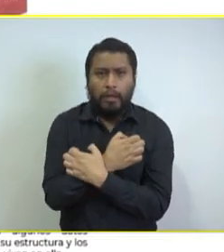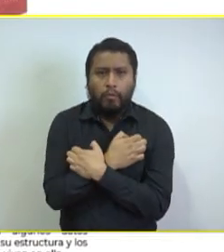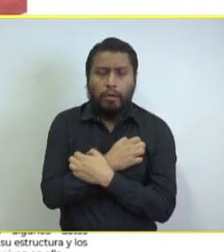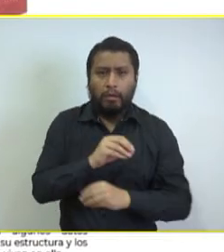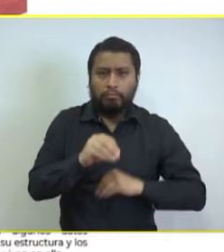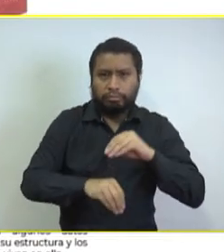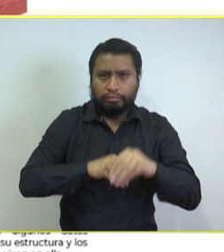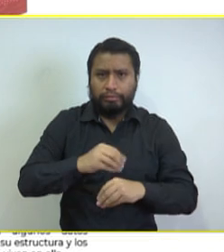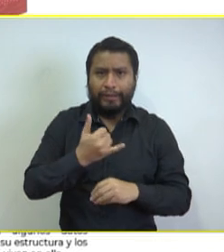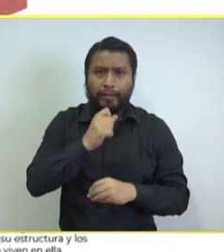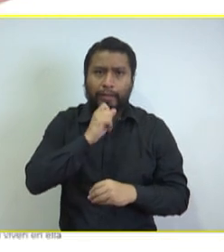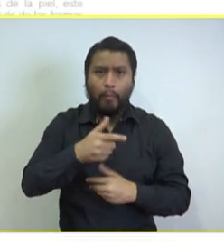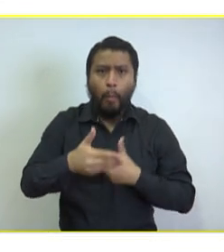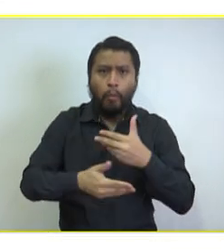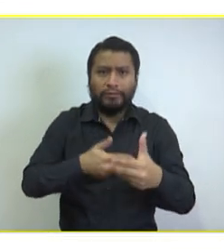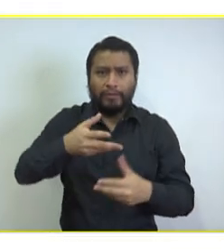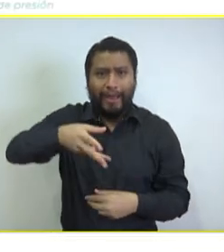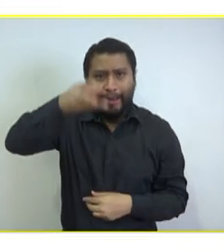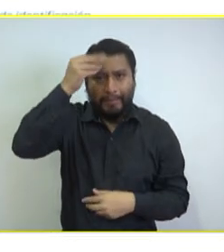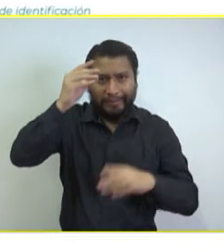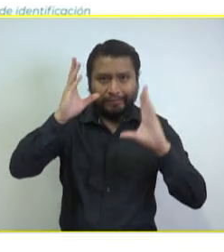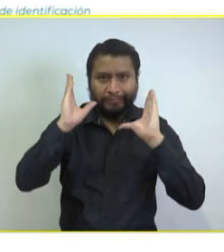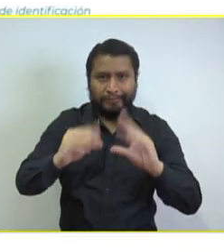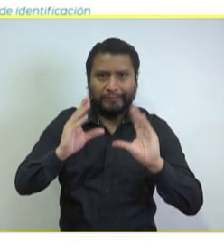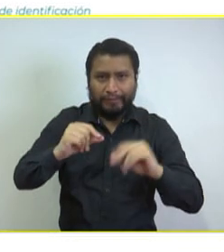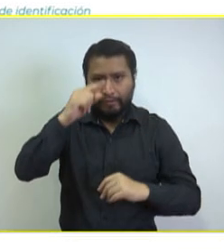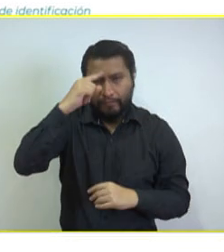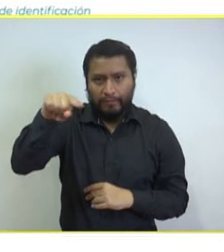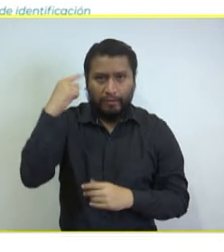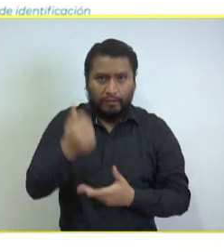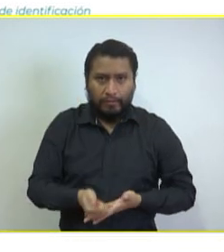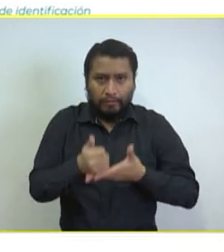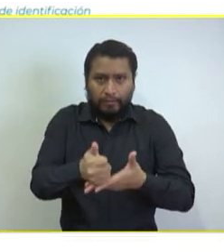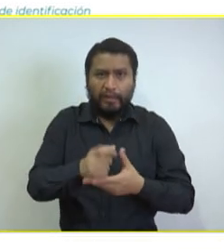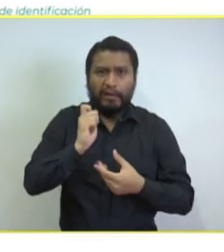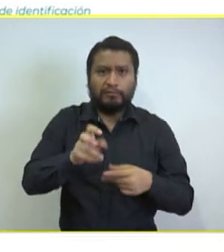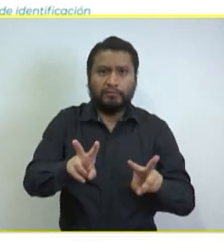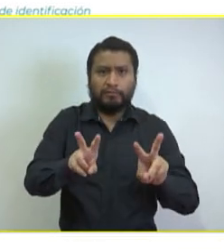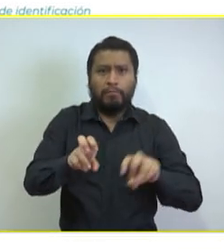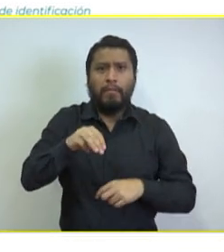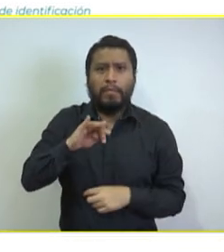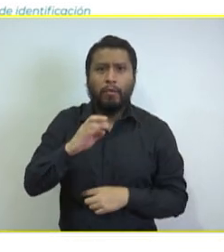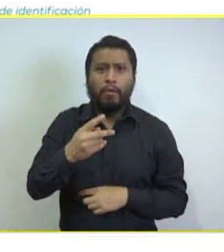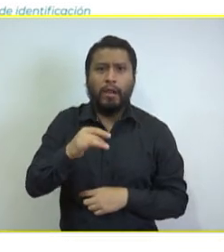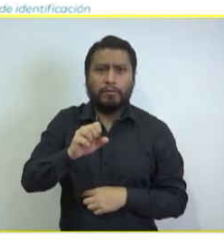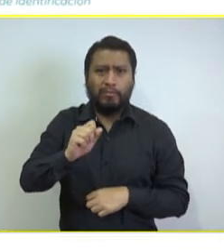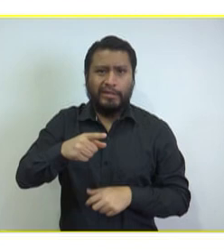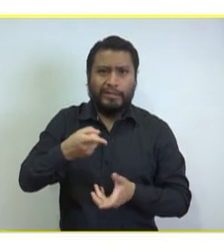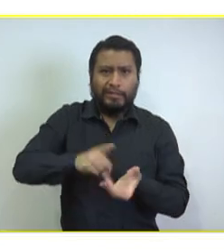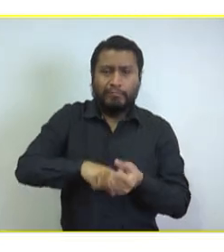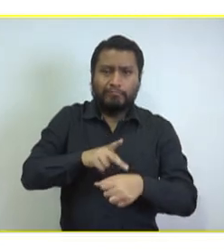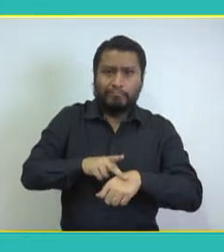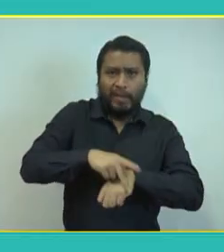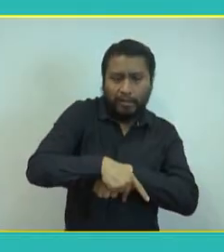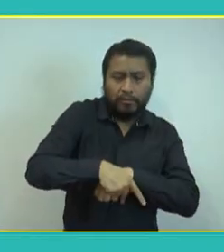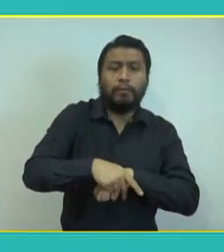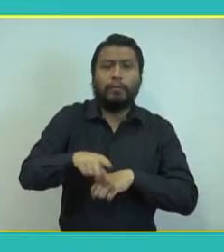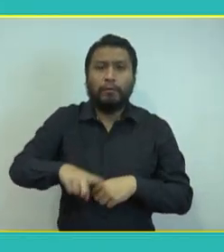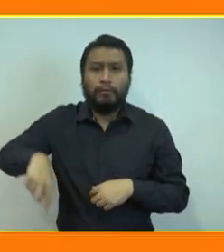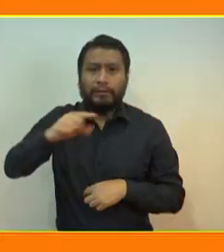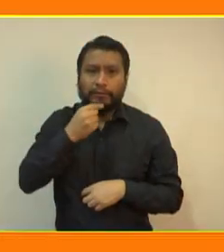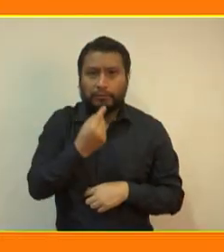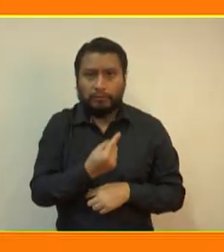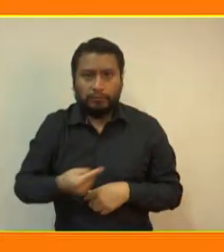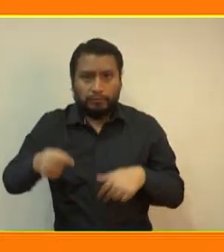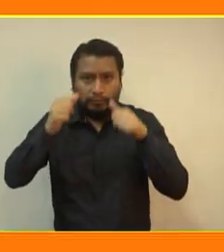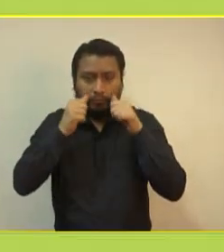faciliten el proceso de aprendizaje de contenidos sobre los principales microorganismos de la microbiota cutánea a niños con ceguera total y